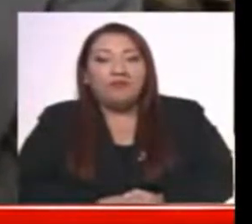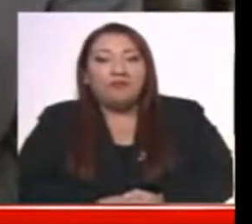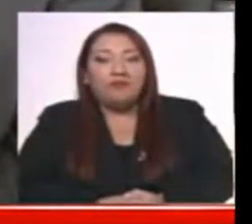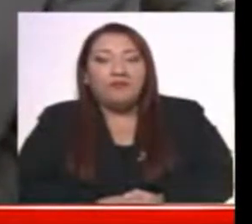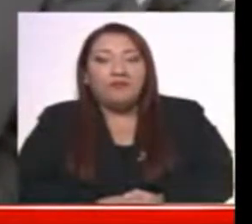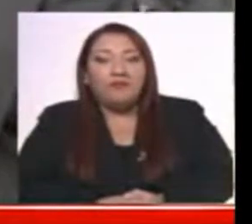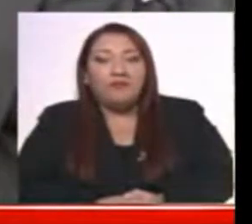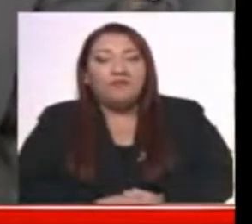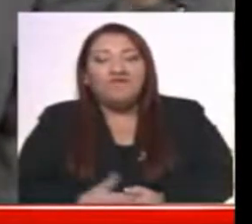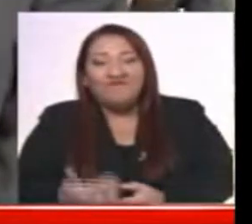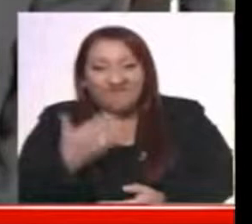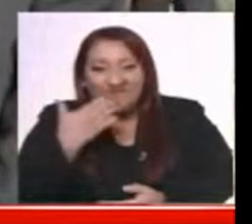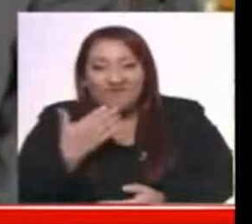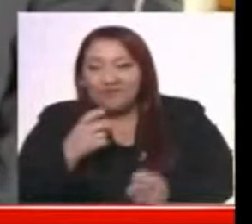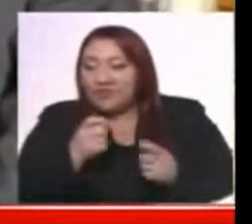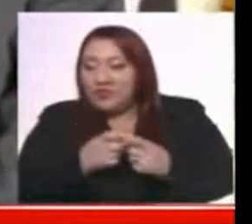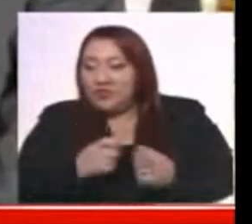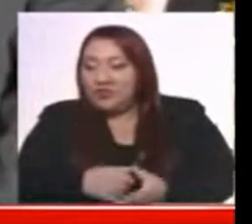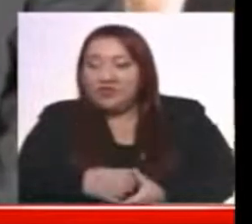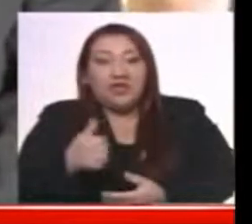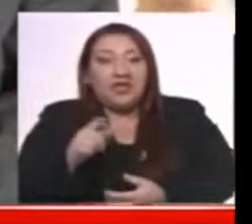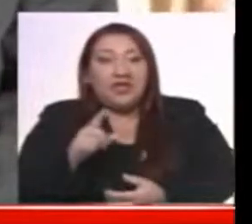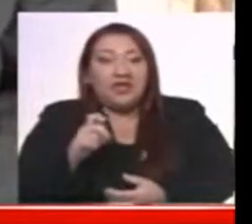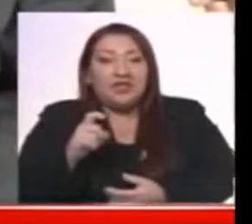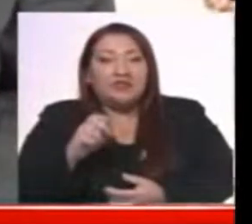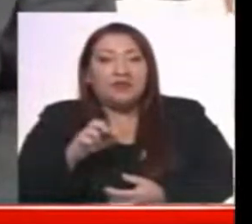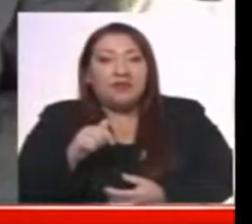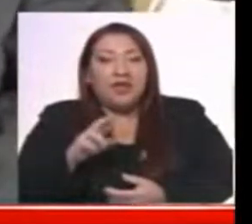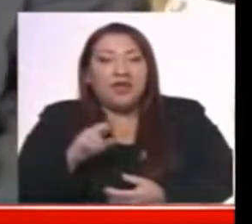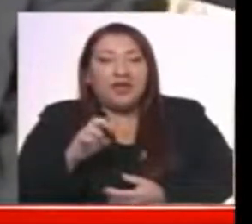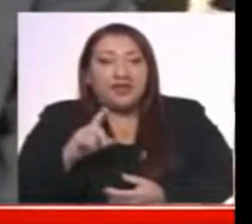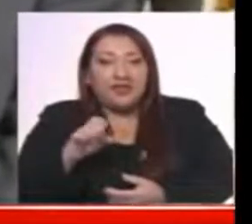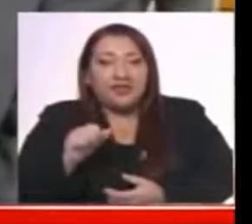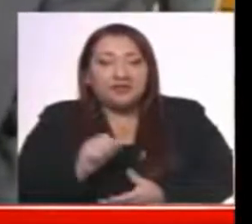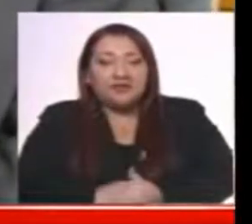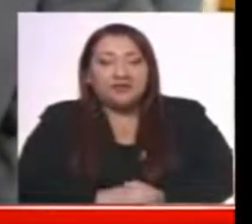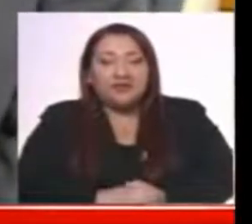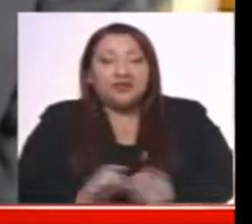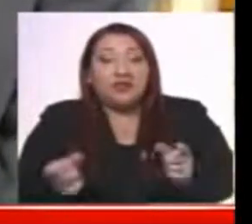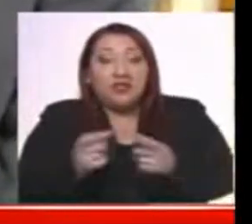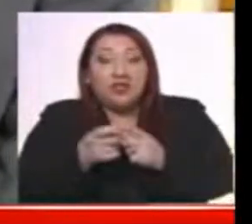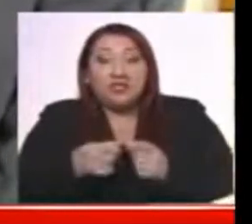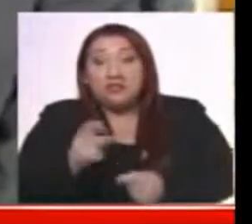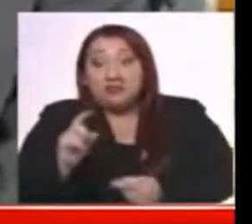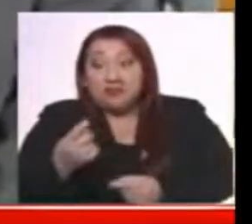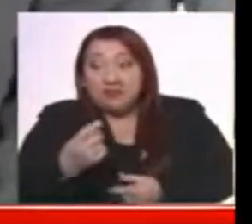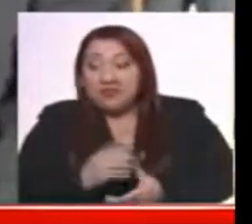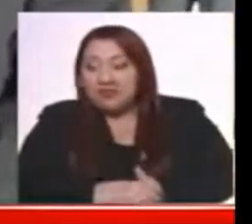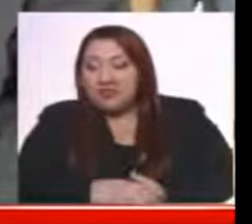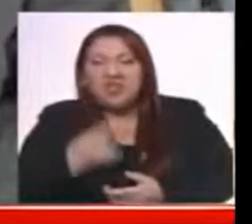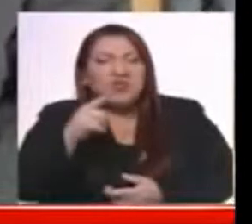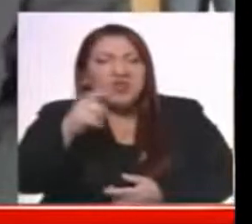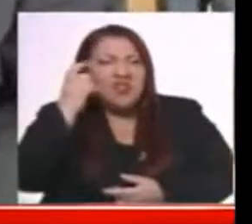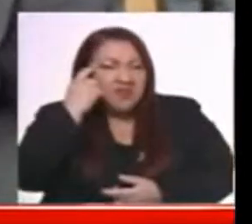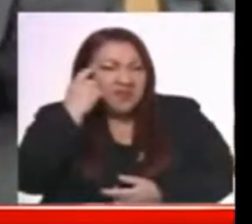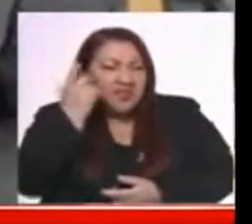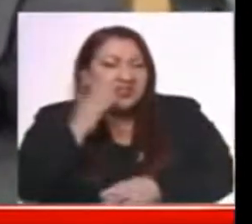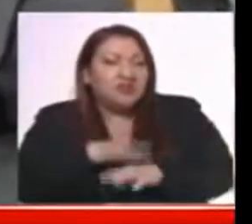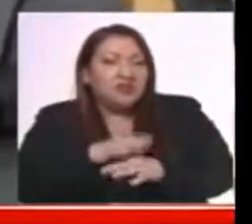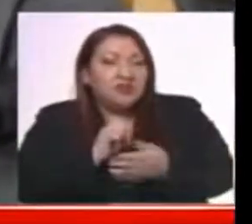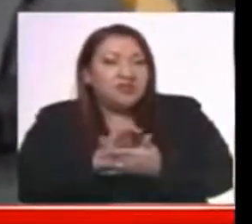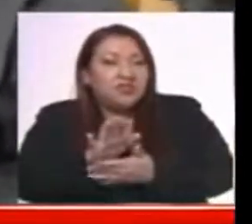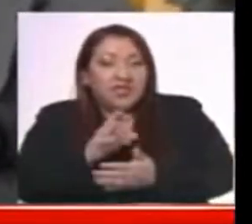Gracias, Madeline. Nos encontramos con el congresista Alex Paredes, del bloque magisterial congresista en primer término. ¿Qué le ha parecido el